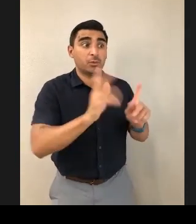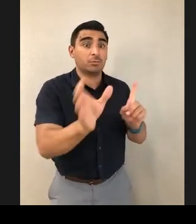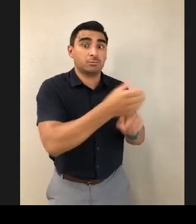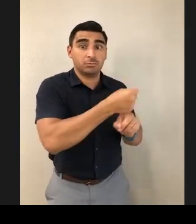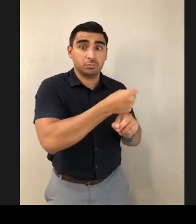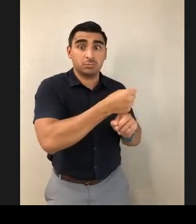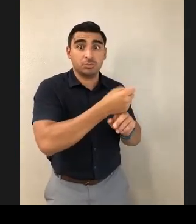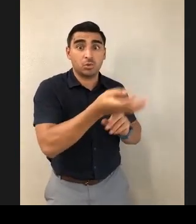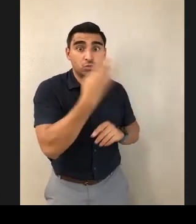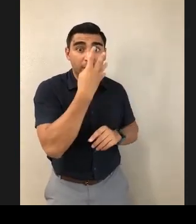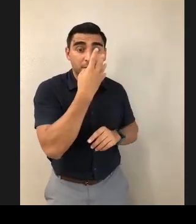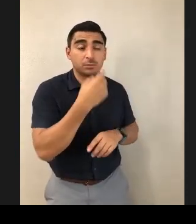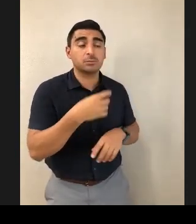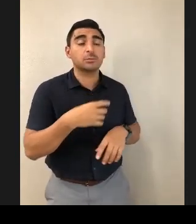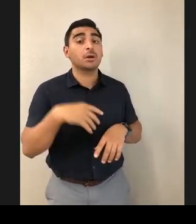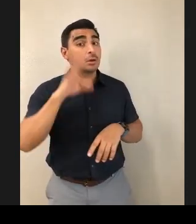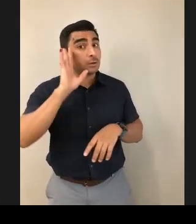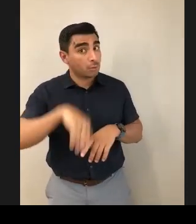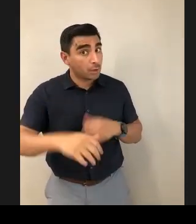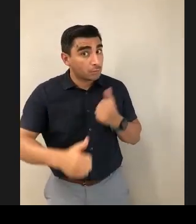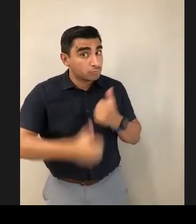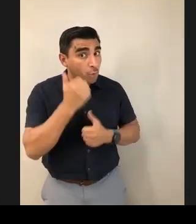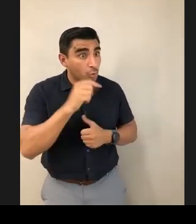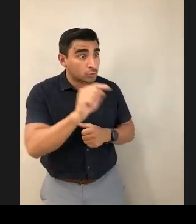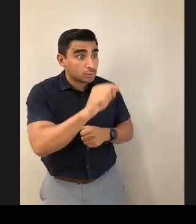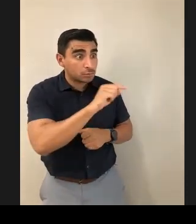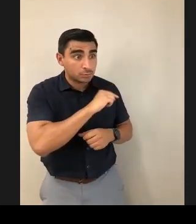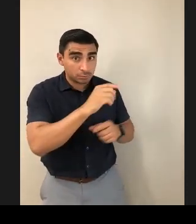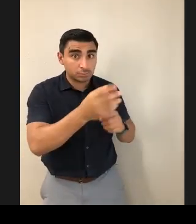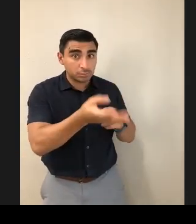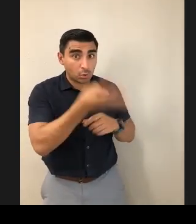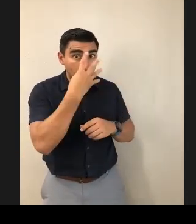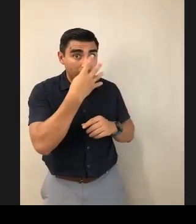personas detenidos en casos importantes.